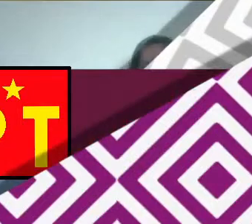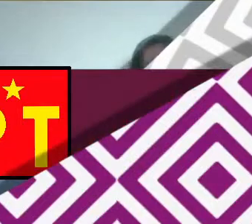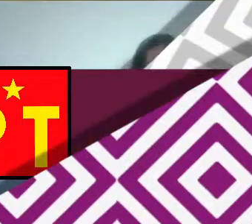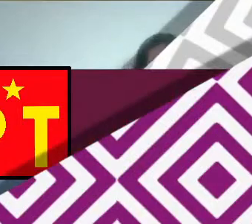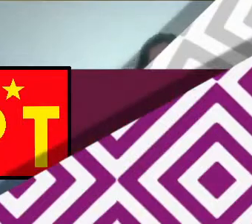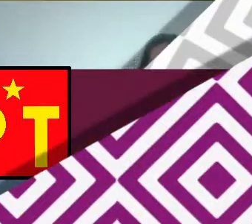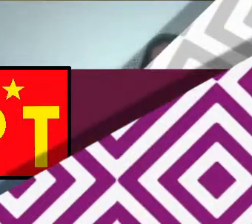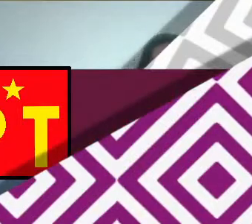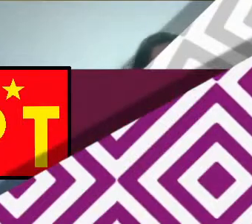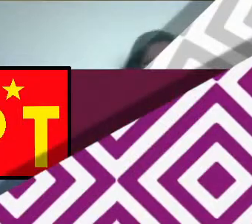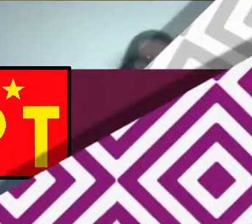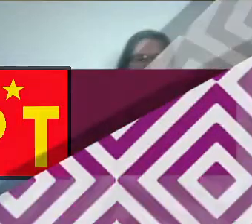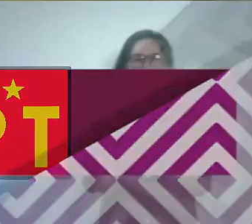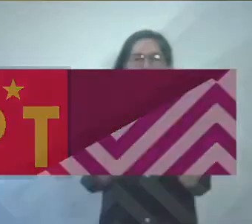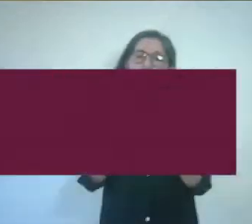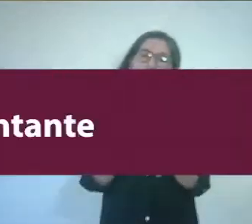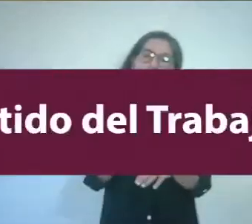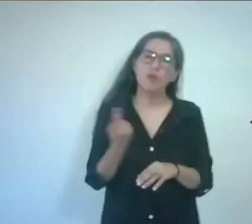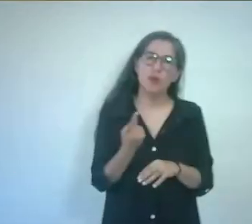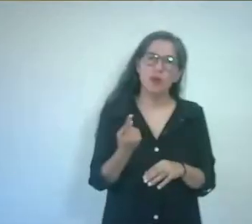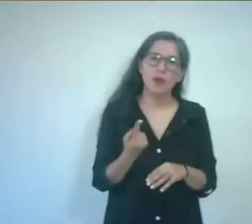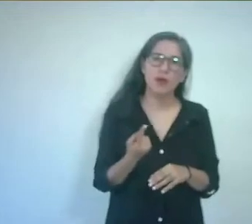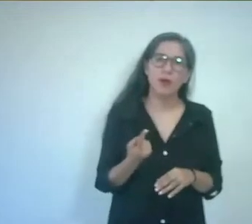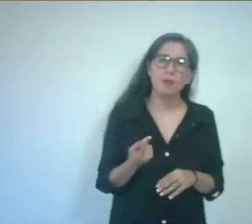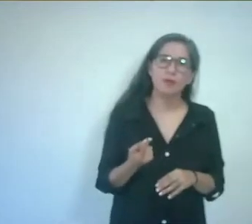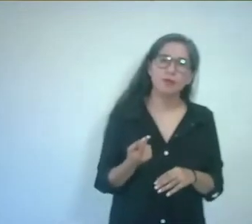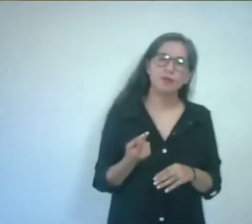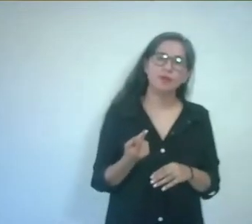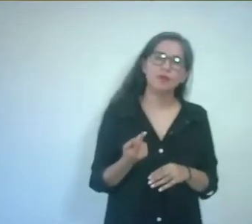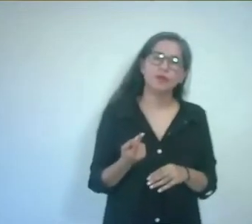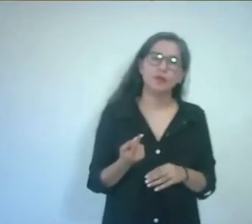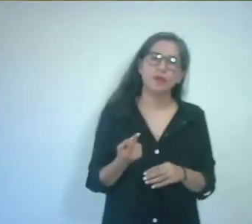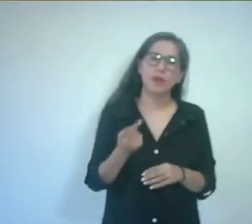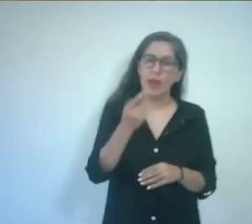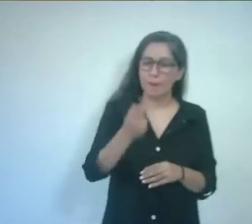importante porque vamos a tener en la mano